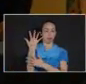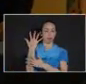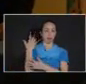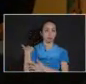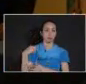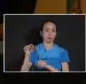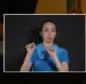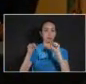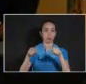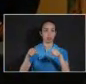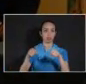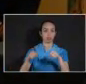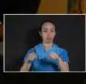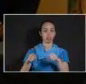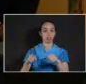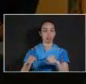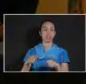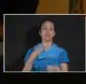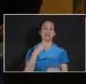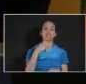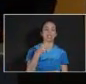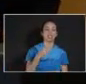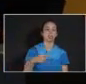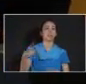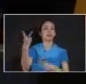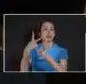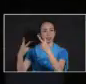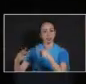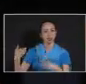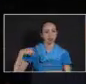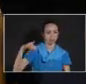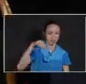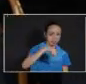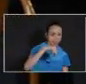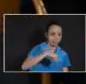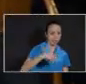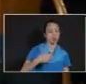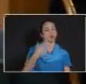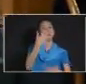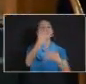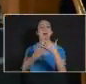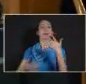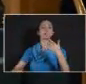y yo le dijera, vení para acá, mamayita, vamos a bailar